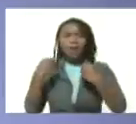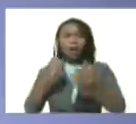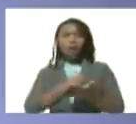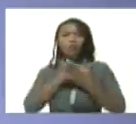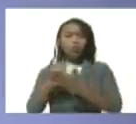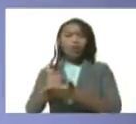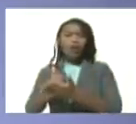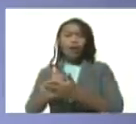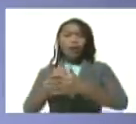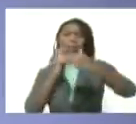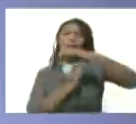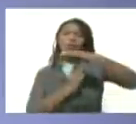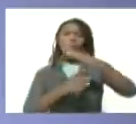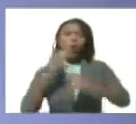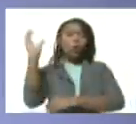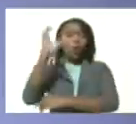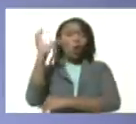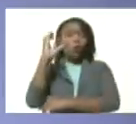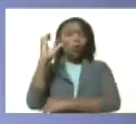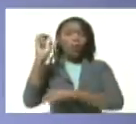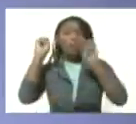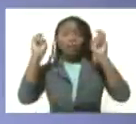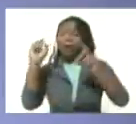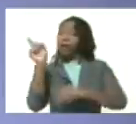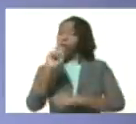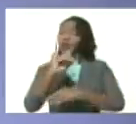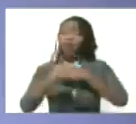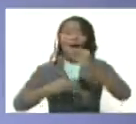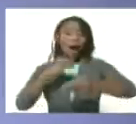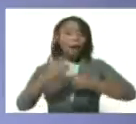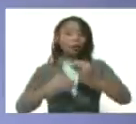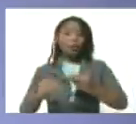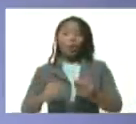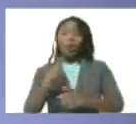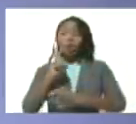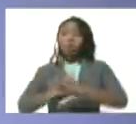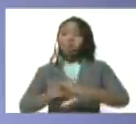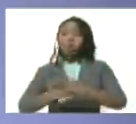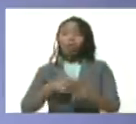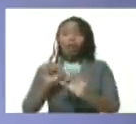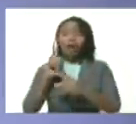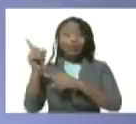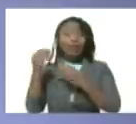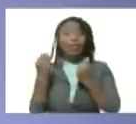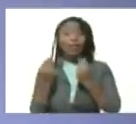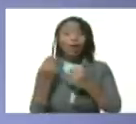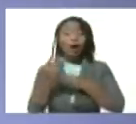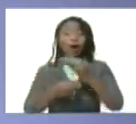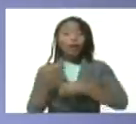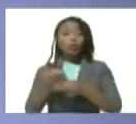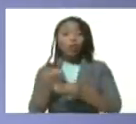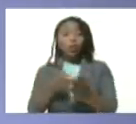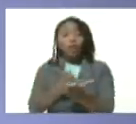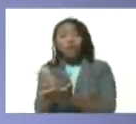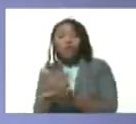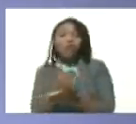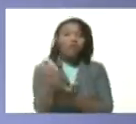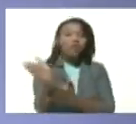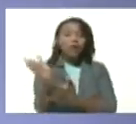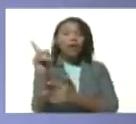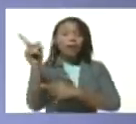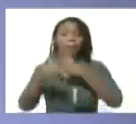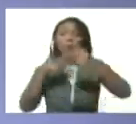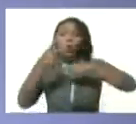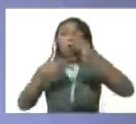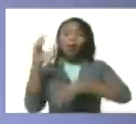la migración colombiana, asunto que no se ha concretado en ningún momento y que más bien ese dinero ha ido a las arcas de estas